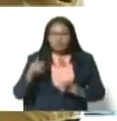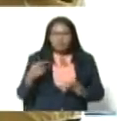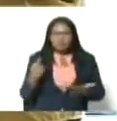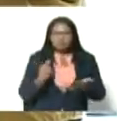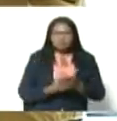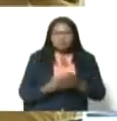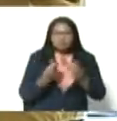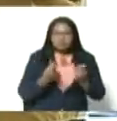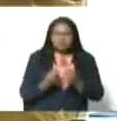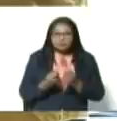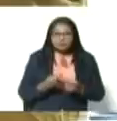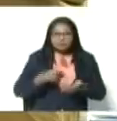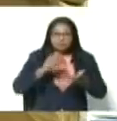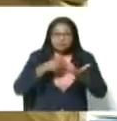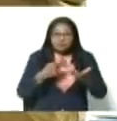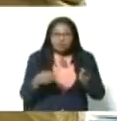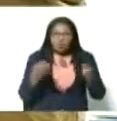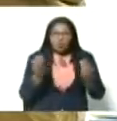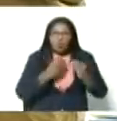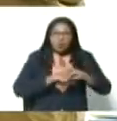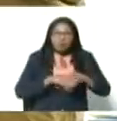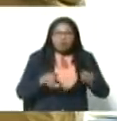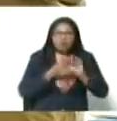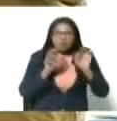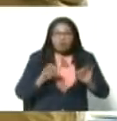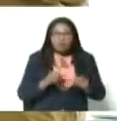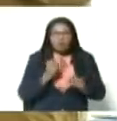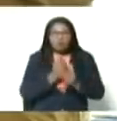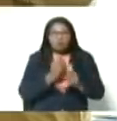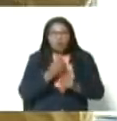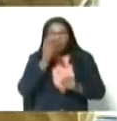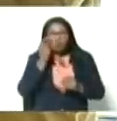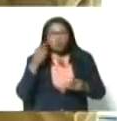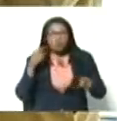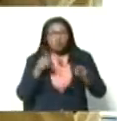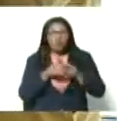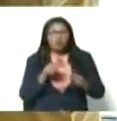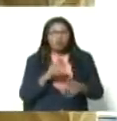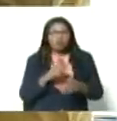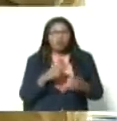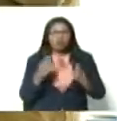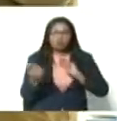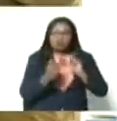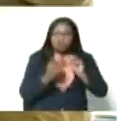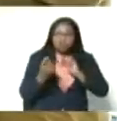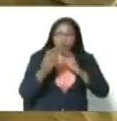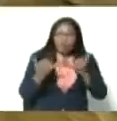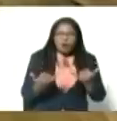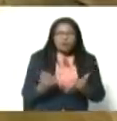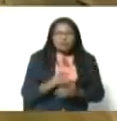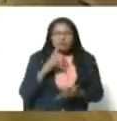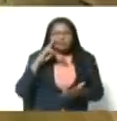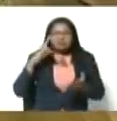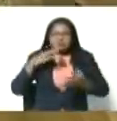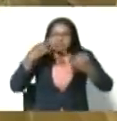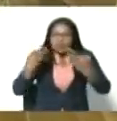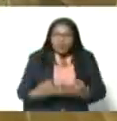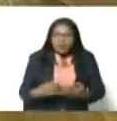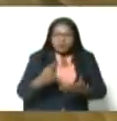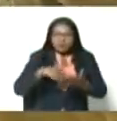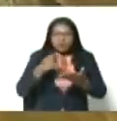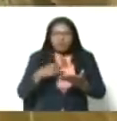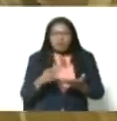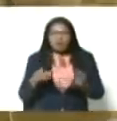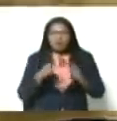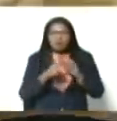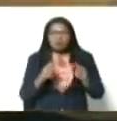dinero para firmar los contratos colectivos de los trabajadores como vamos a discutir, a negociar y seguramente a firmar un buen contrato